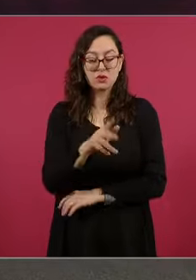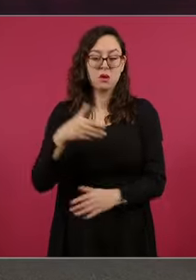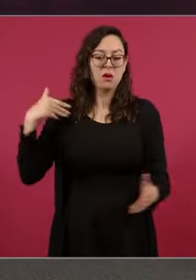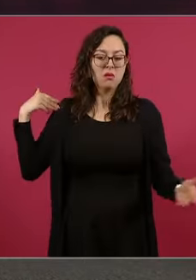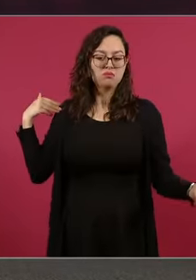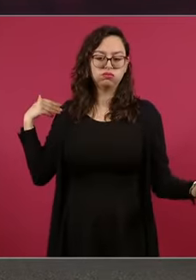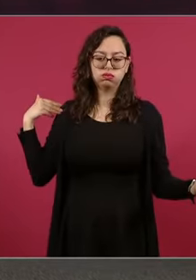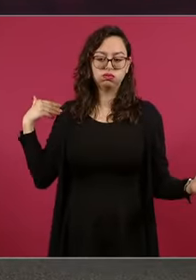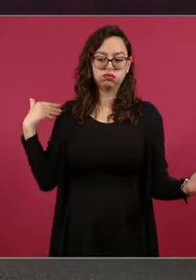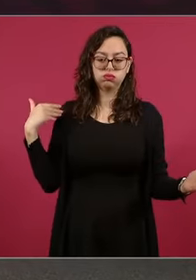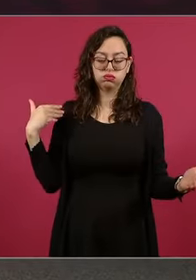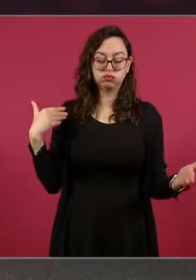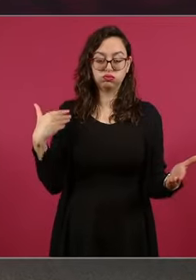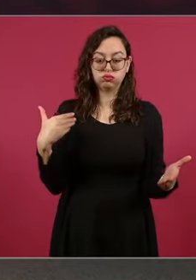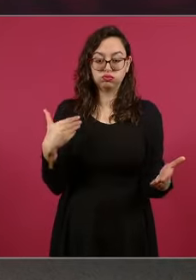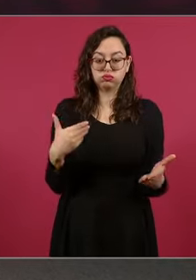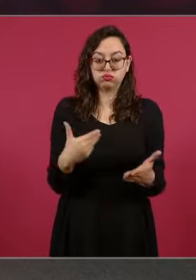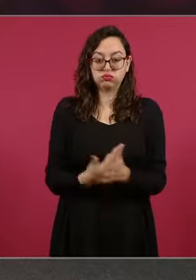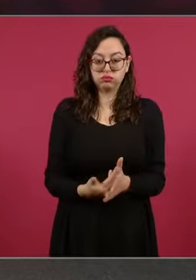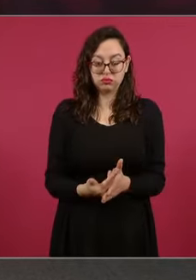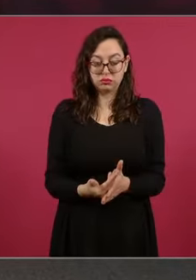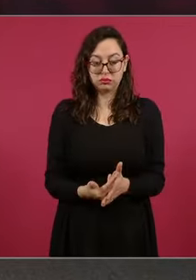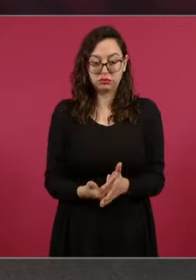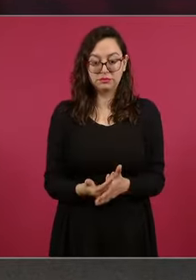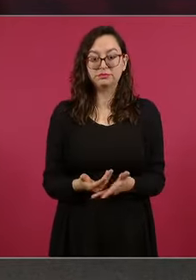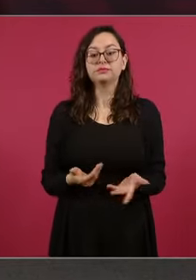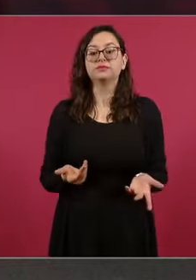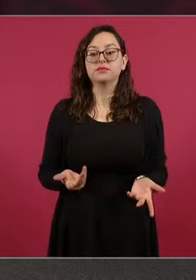histórico. Hay anécdotas.